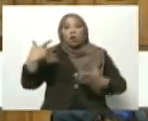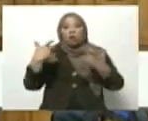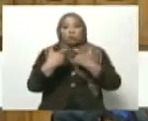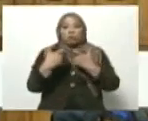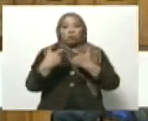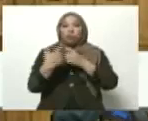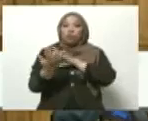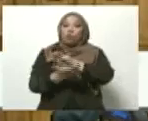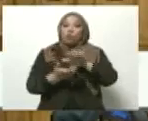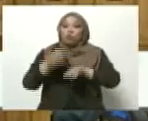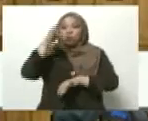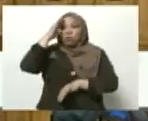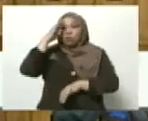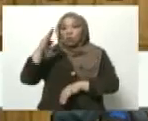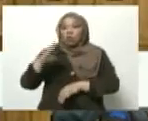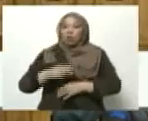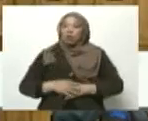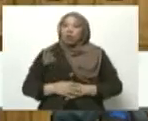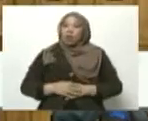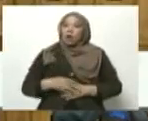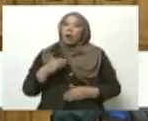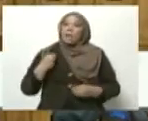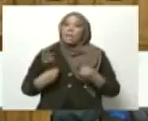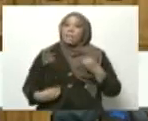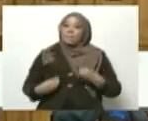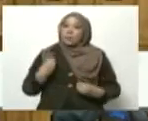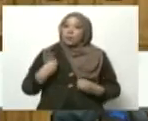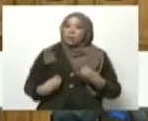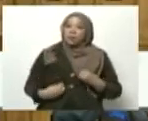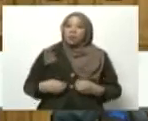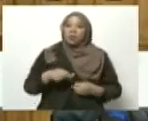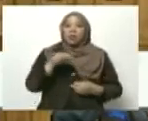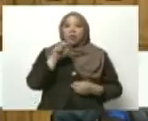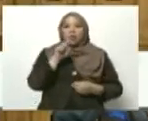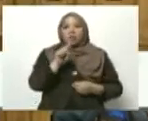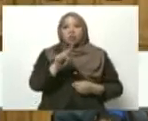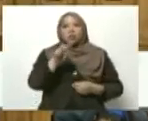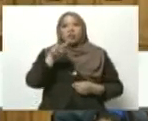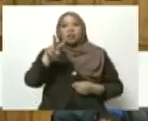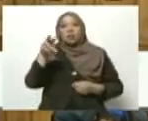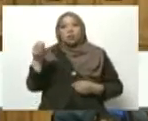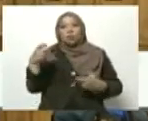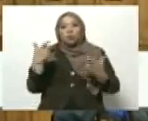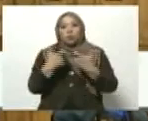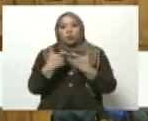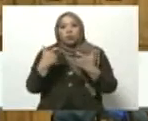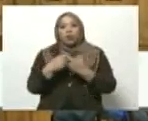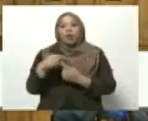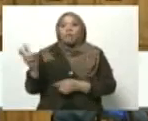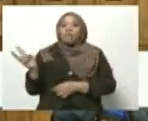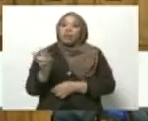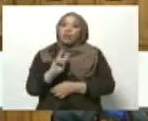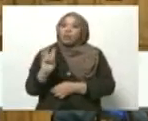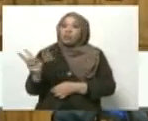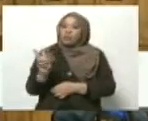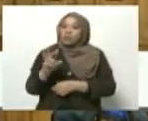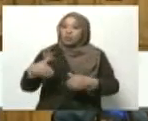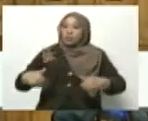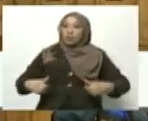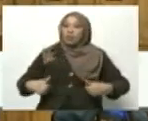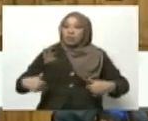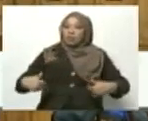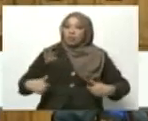golpe militar, ese día estaban preparados cientos de mercenarios en la frontera venezolana dispuestos a